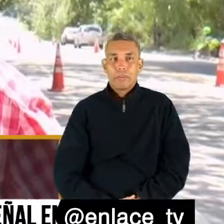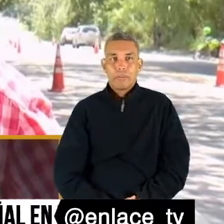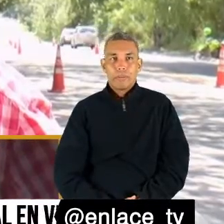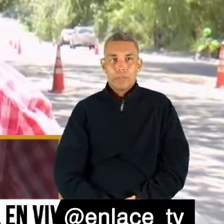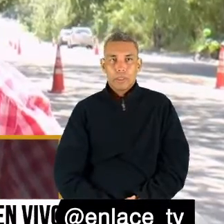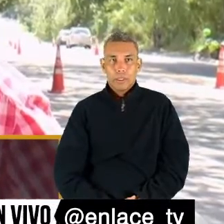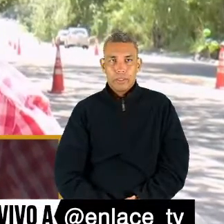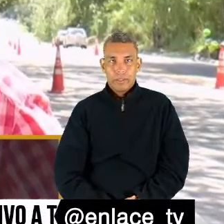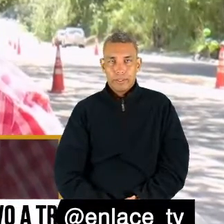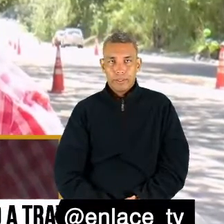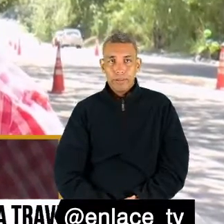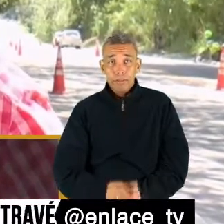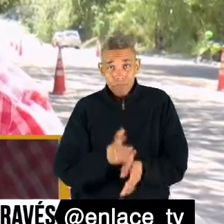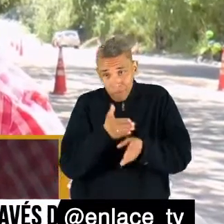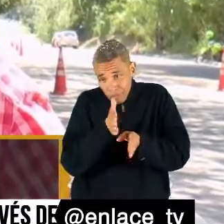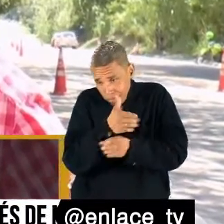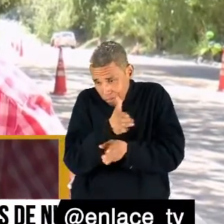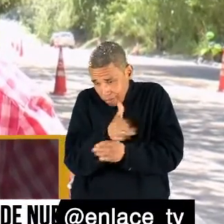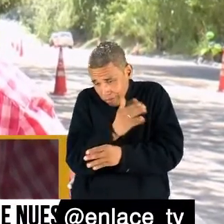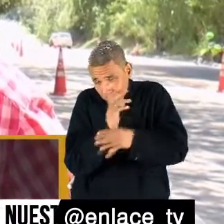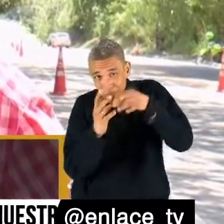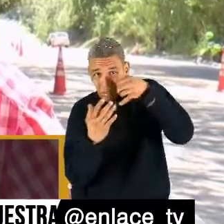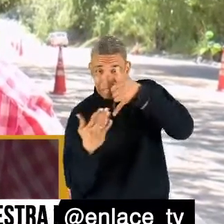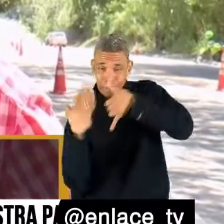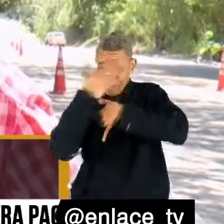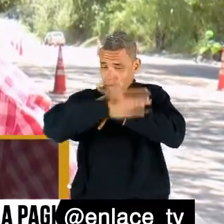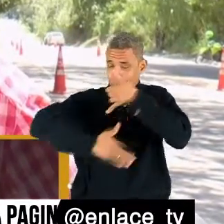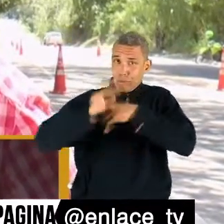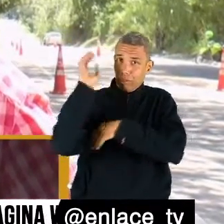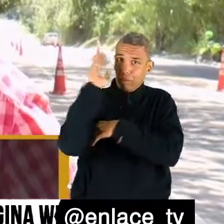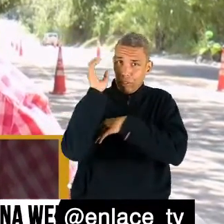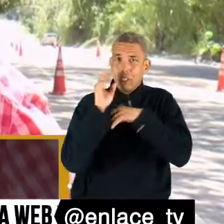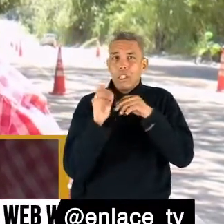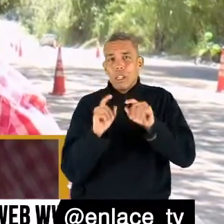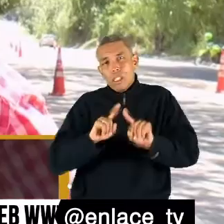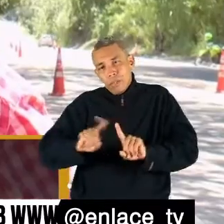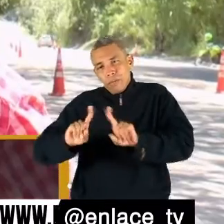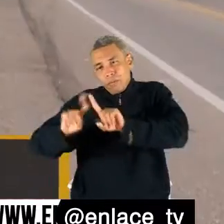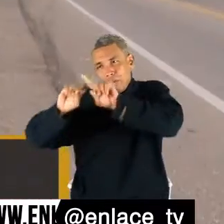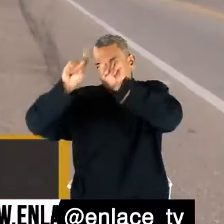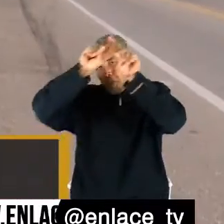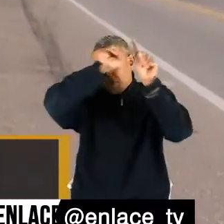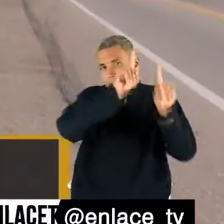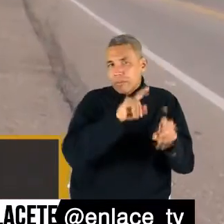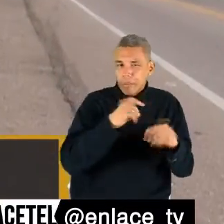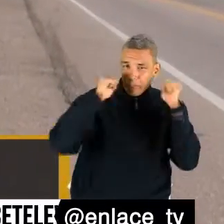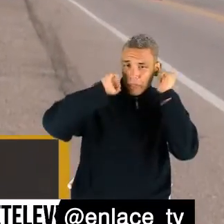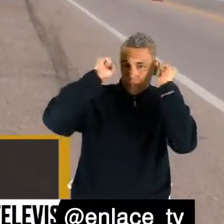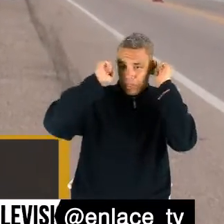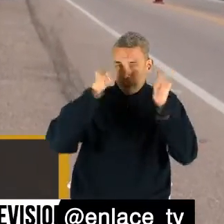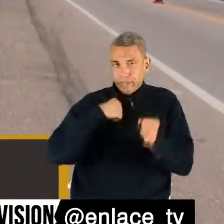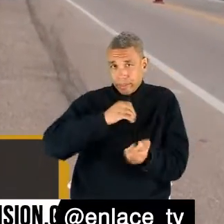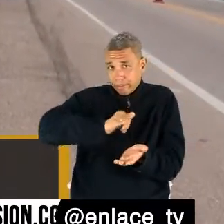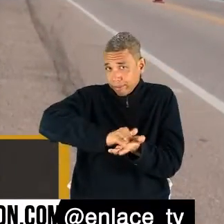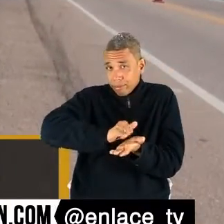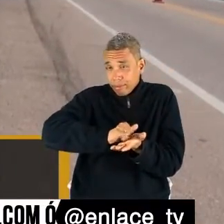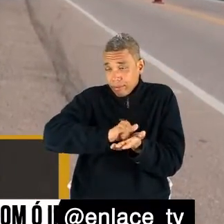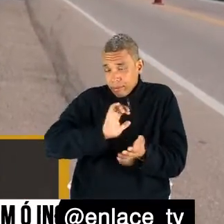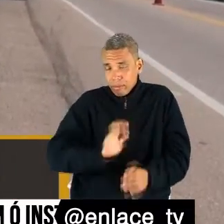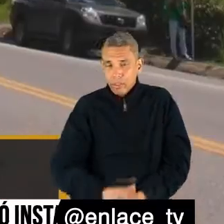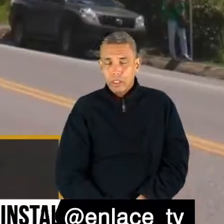a veces con unas diferencias, pero son idénticas y son muy parecidas a otras partes del país. Las problemáticas